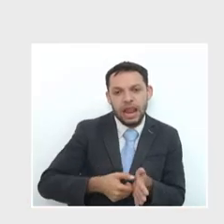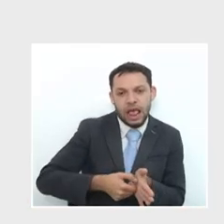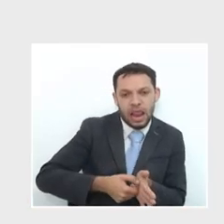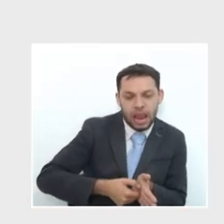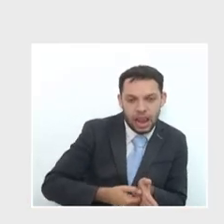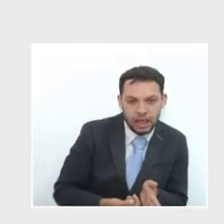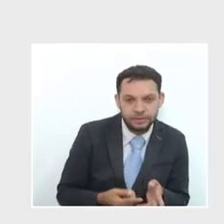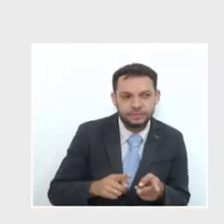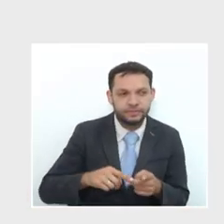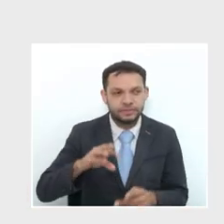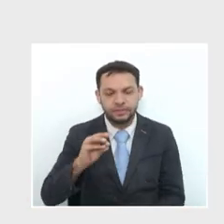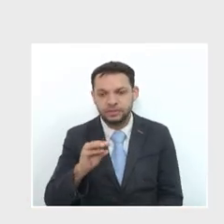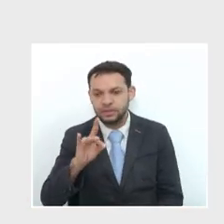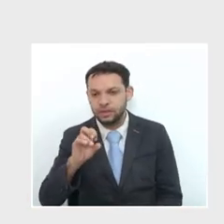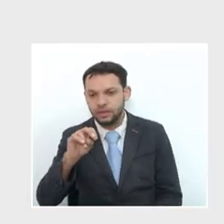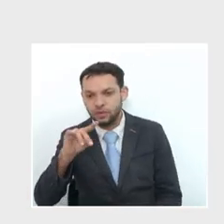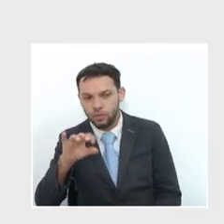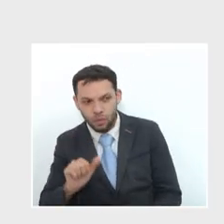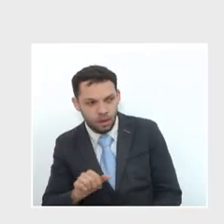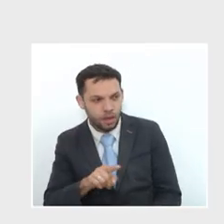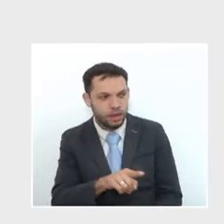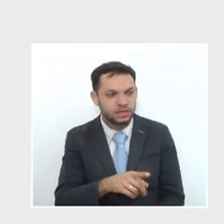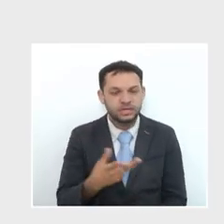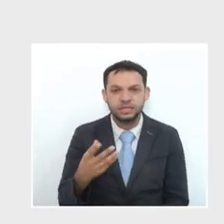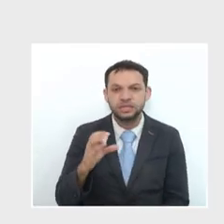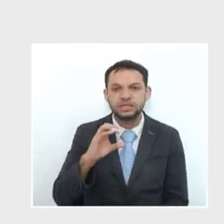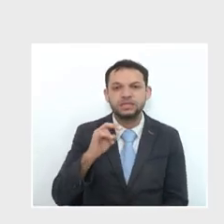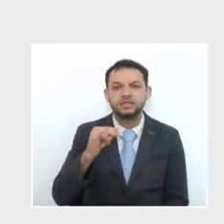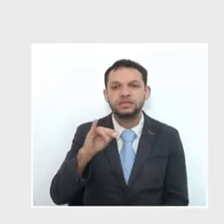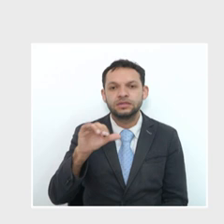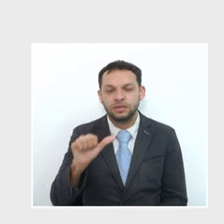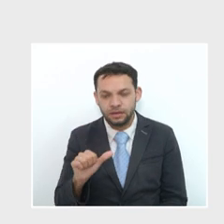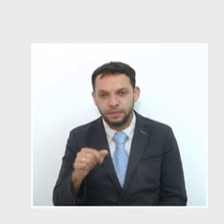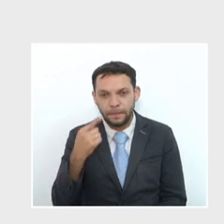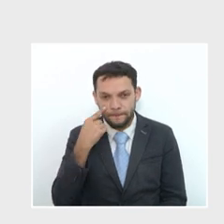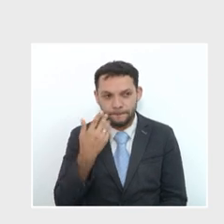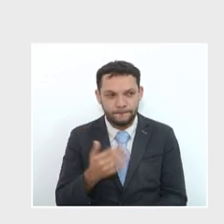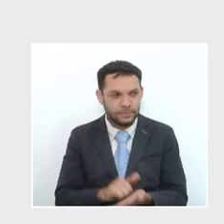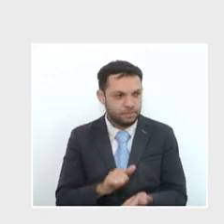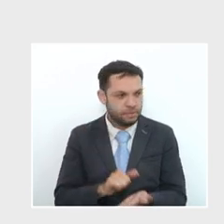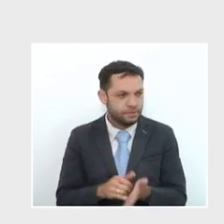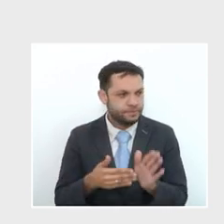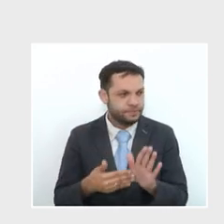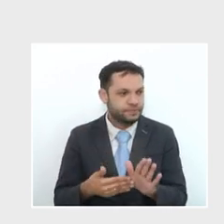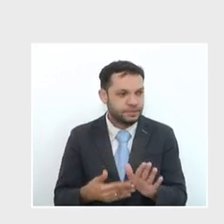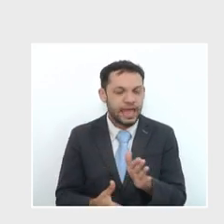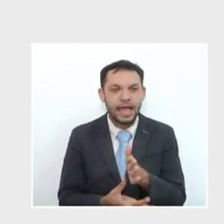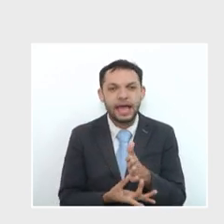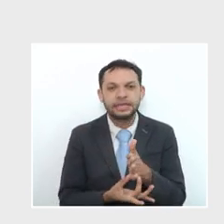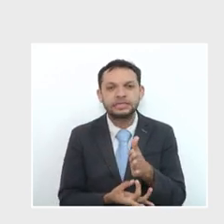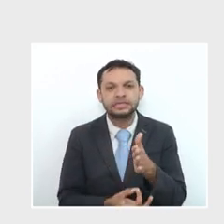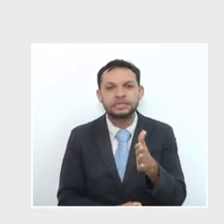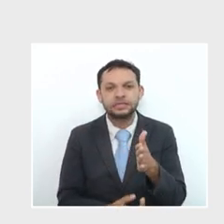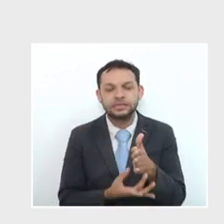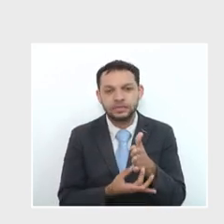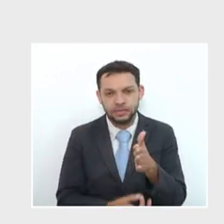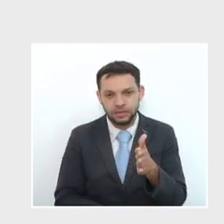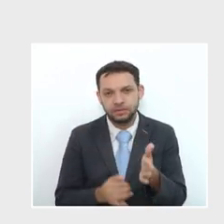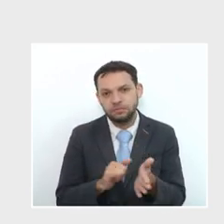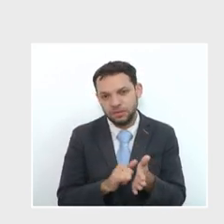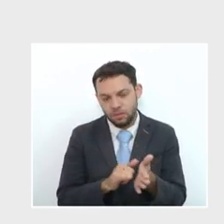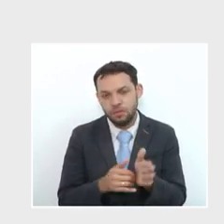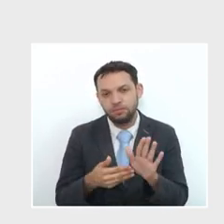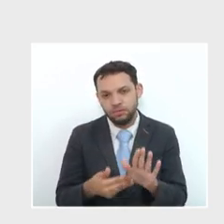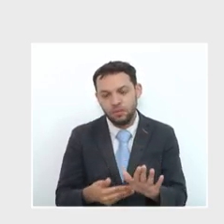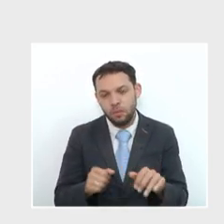quinoa, chía, amaranto, todo esto. Este es uno de los aceites que le puede servir a usted